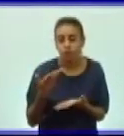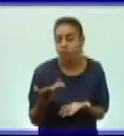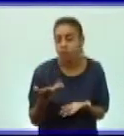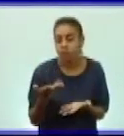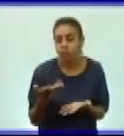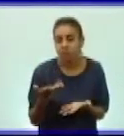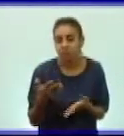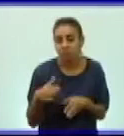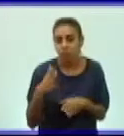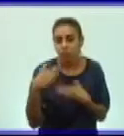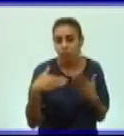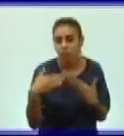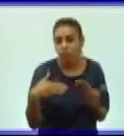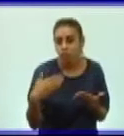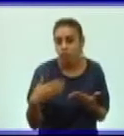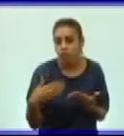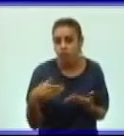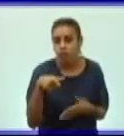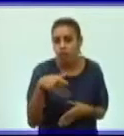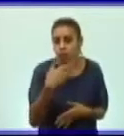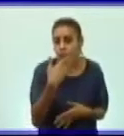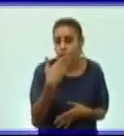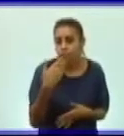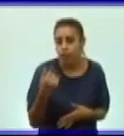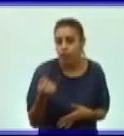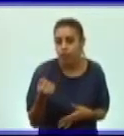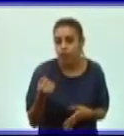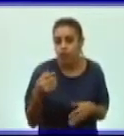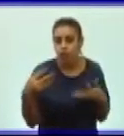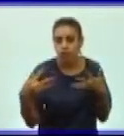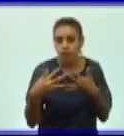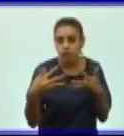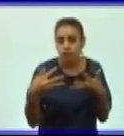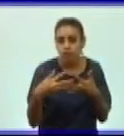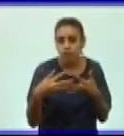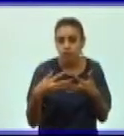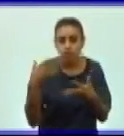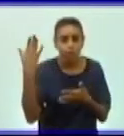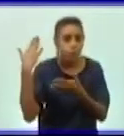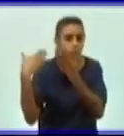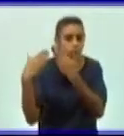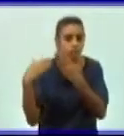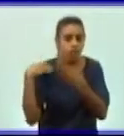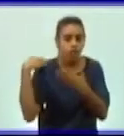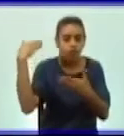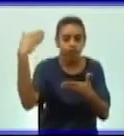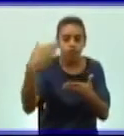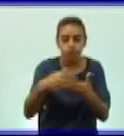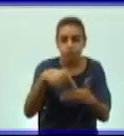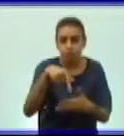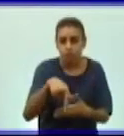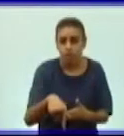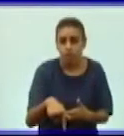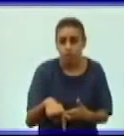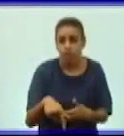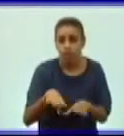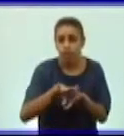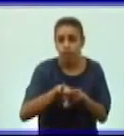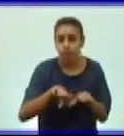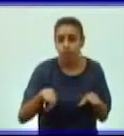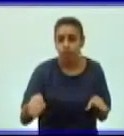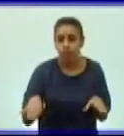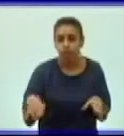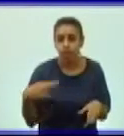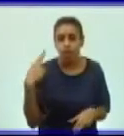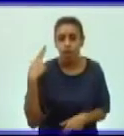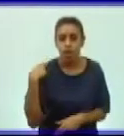lamentablemente y fue incluso perdiendo ese vínculo entre sus principales dirigentes. Y se destruye la autoridad del partido. Recuerden que había un solo